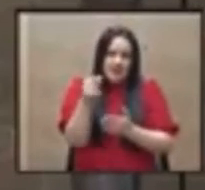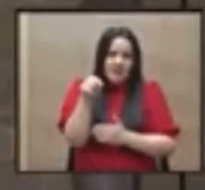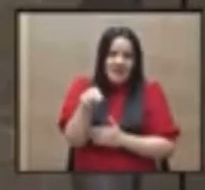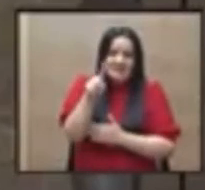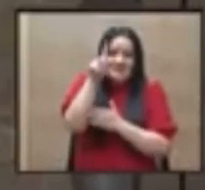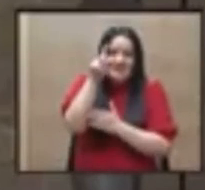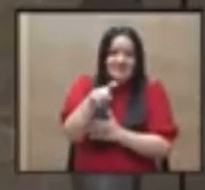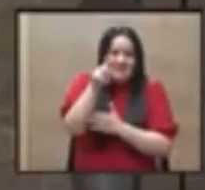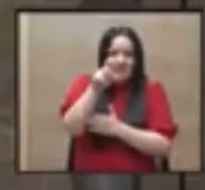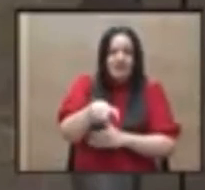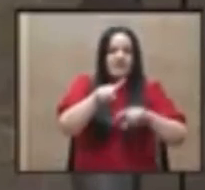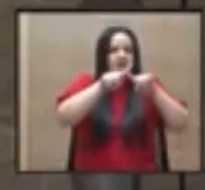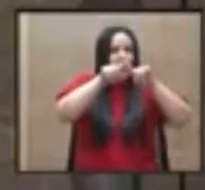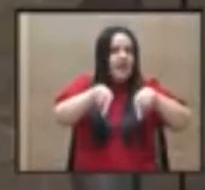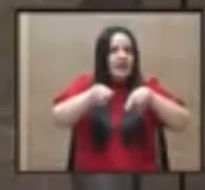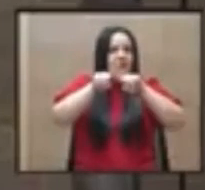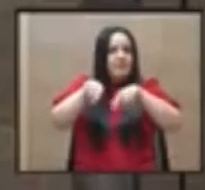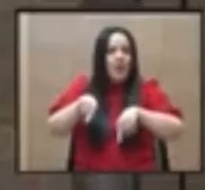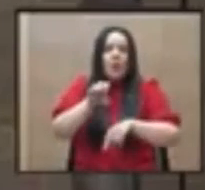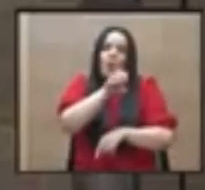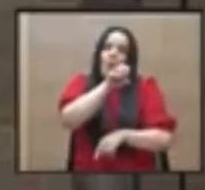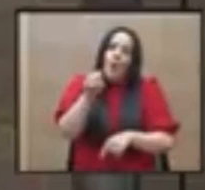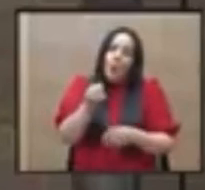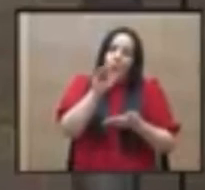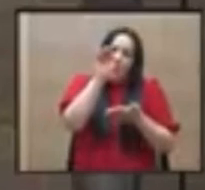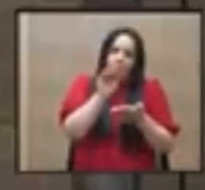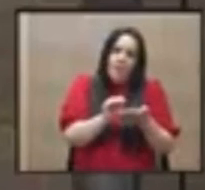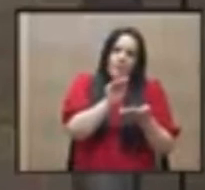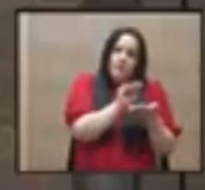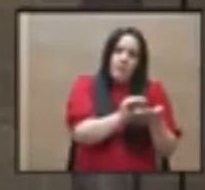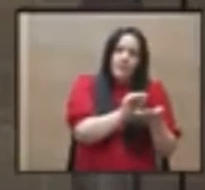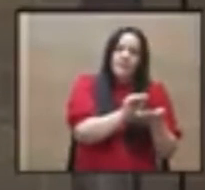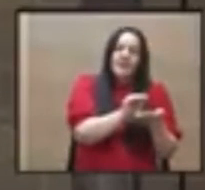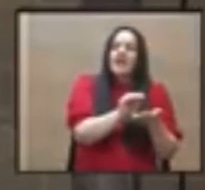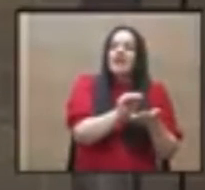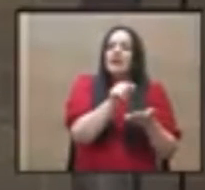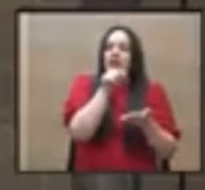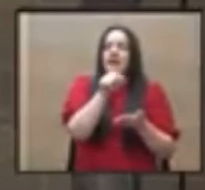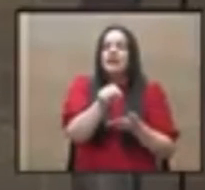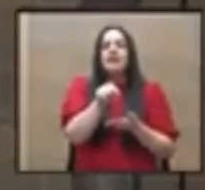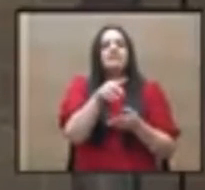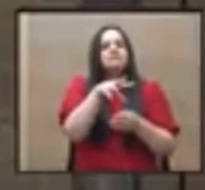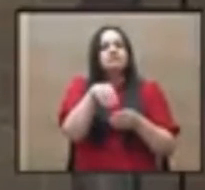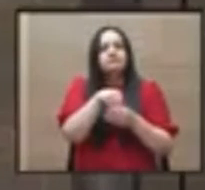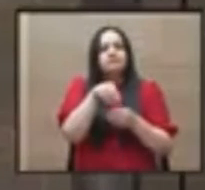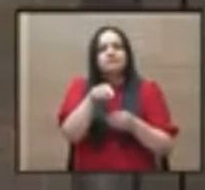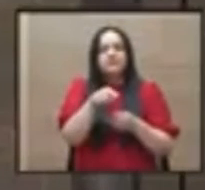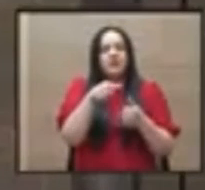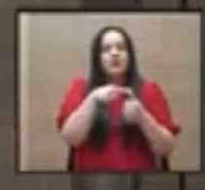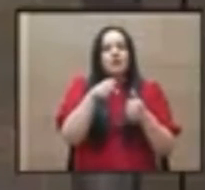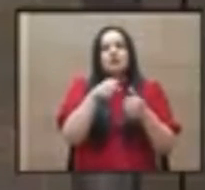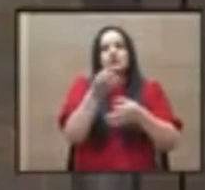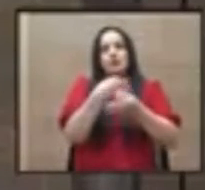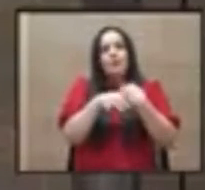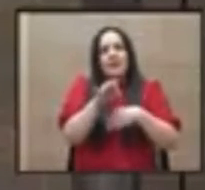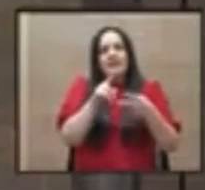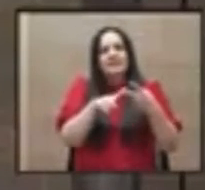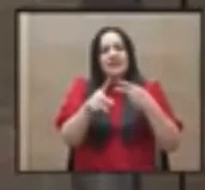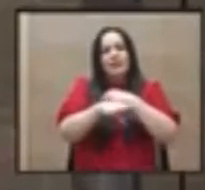de eliminarse o minimizarse, entre las cuales se encuentran suplencias,